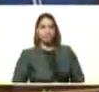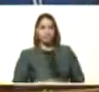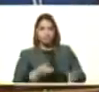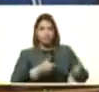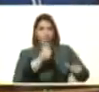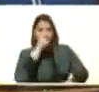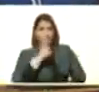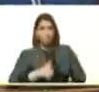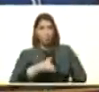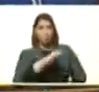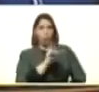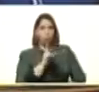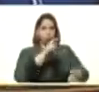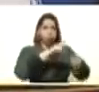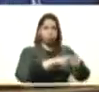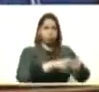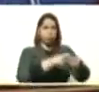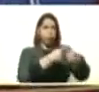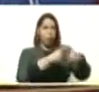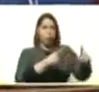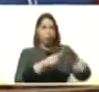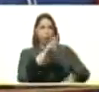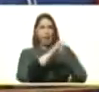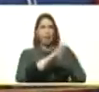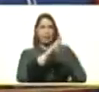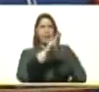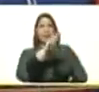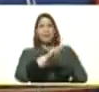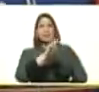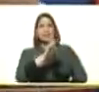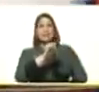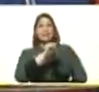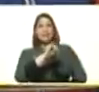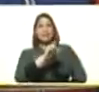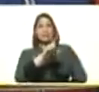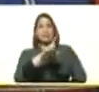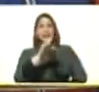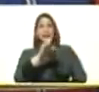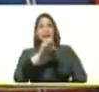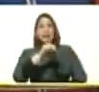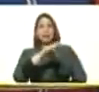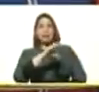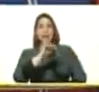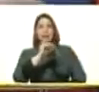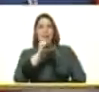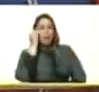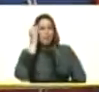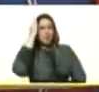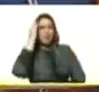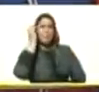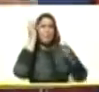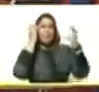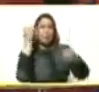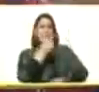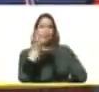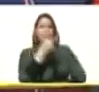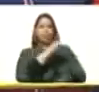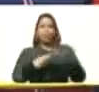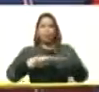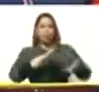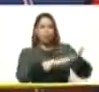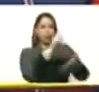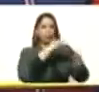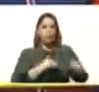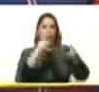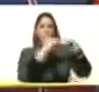al pueblo incorporar otra R, que es la resiliencia. Que es la capacidad inventiva para ver cómo buscarle soluciones y ser